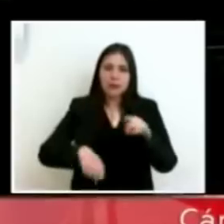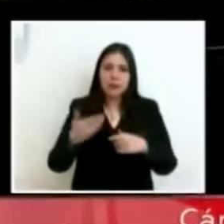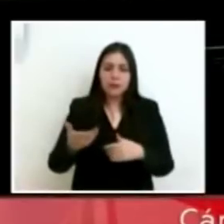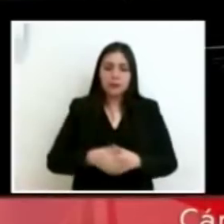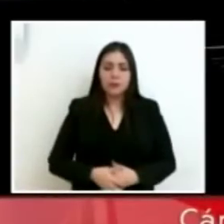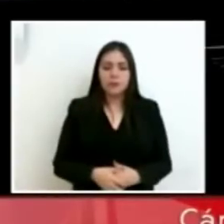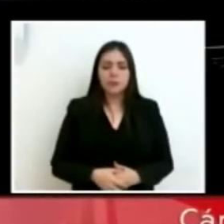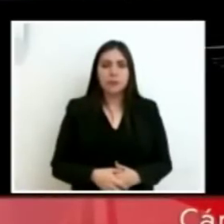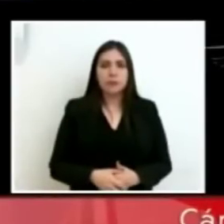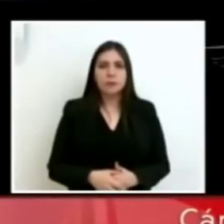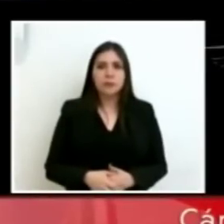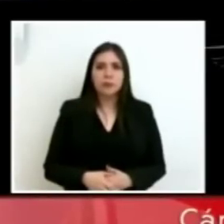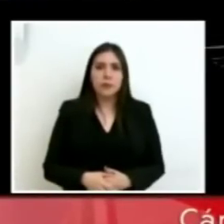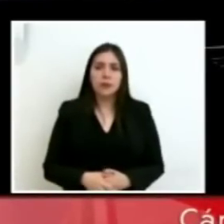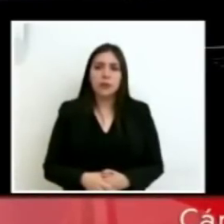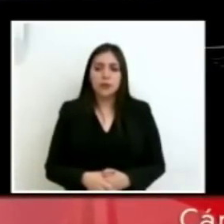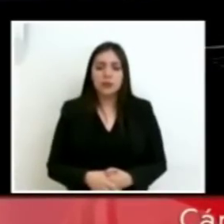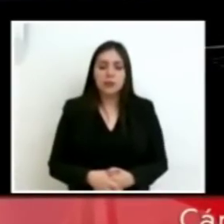Muy bien.